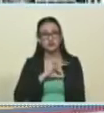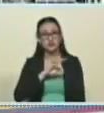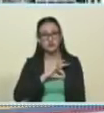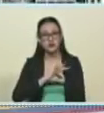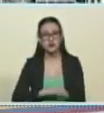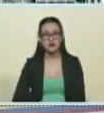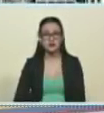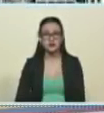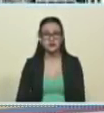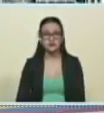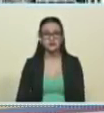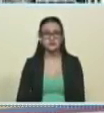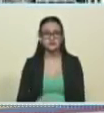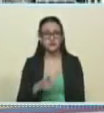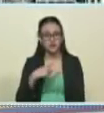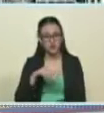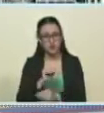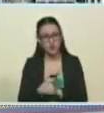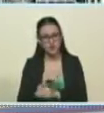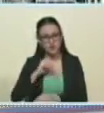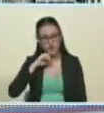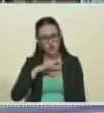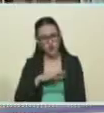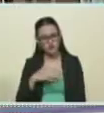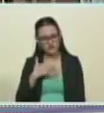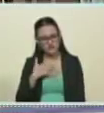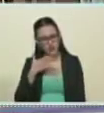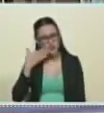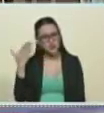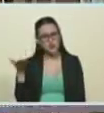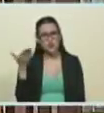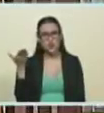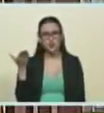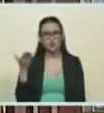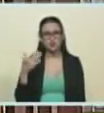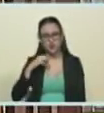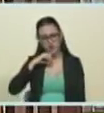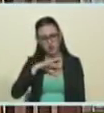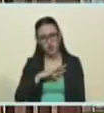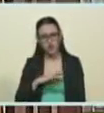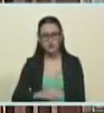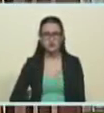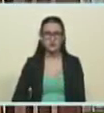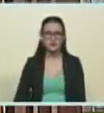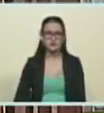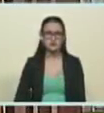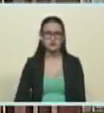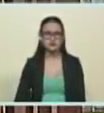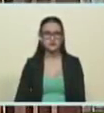social. Entonces nosotros cuidamos mucho nuestras raíces. Nos sentimos muy orgullosos de nuestras raíces.